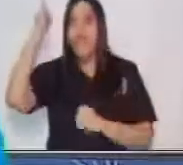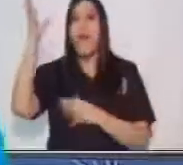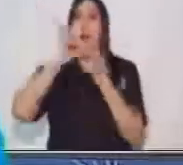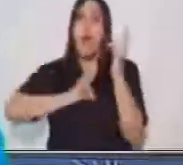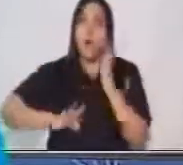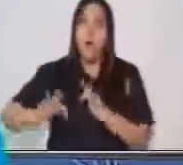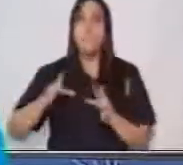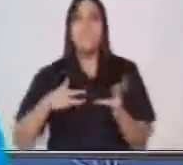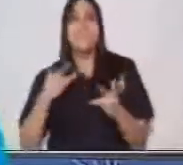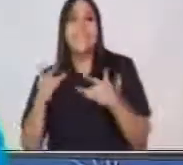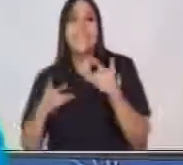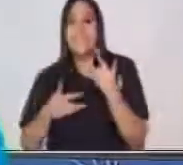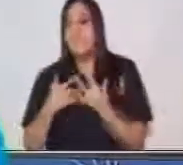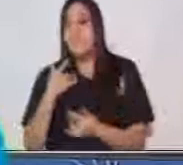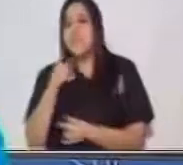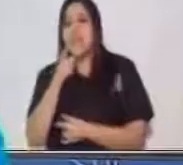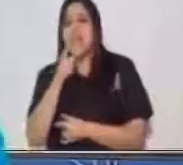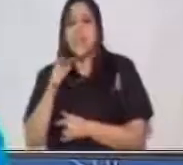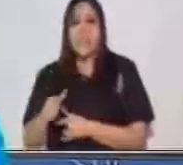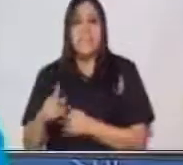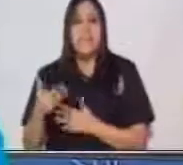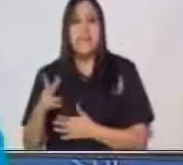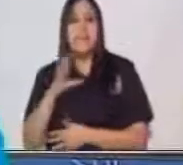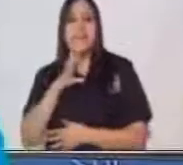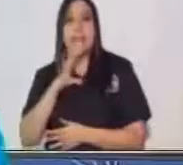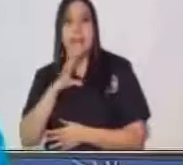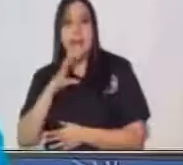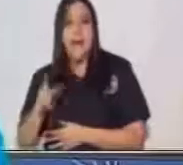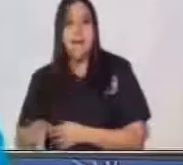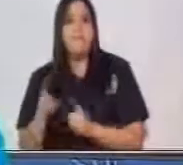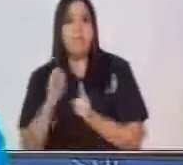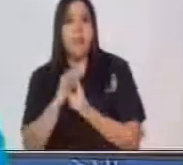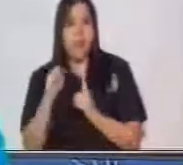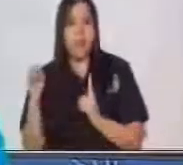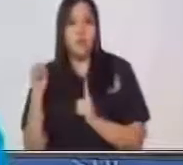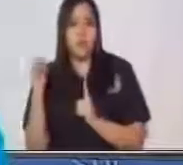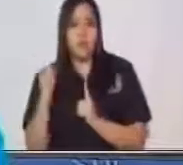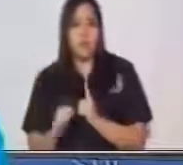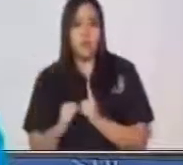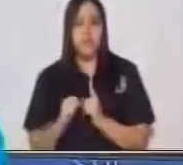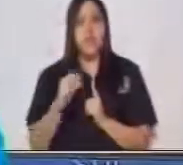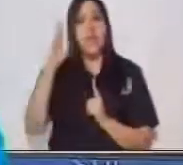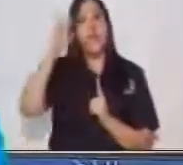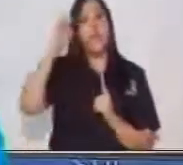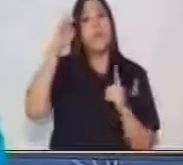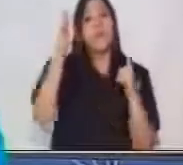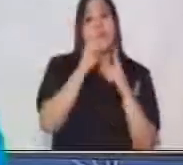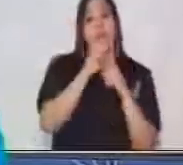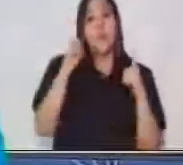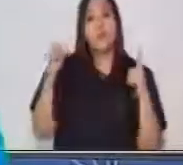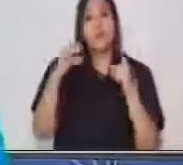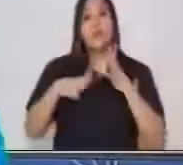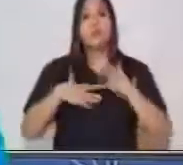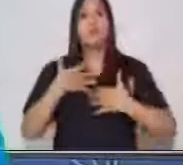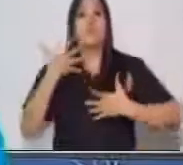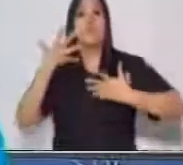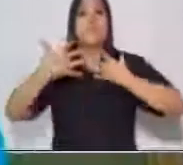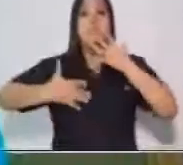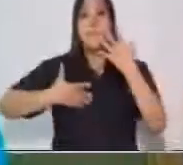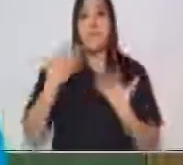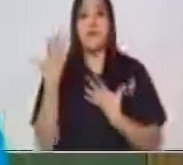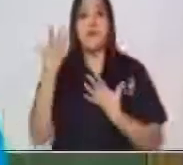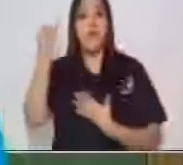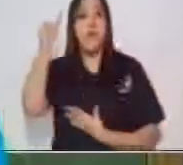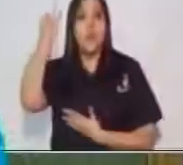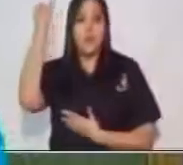habla en la oración. Recuerda también que la oración es un conjunto de palabras que expresan una idea. Y